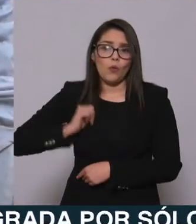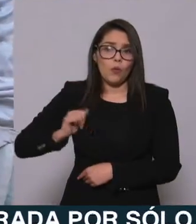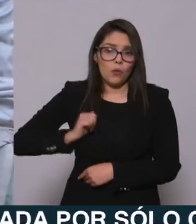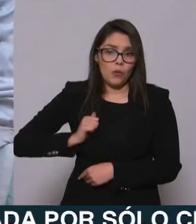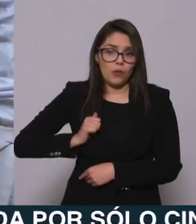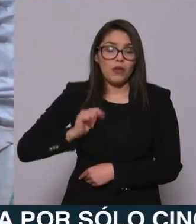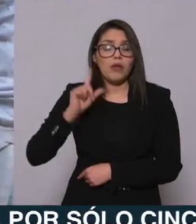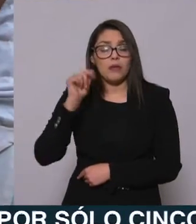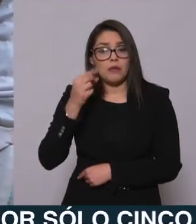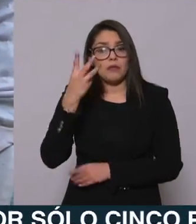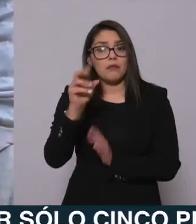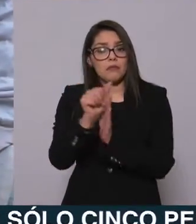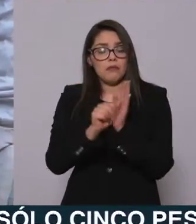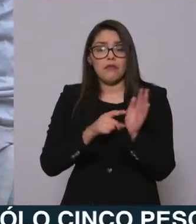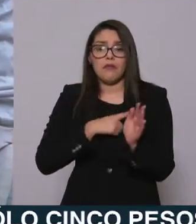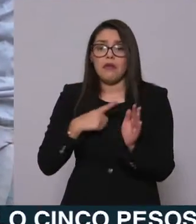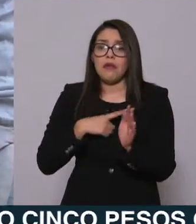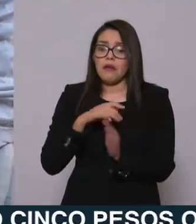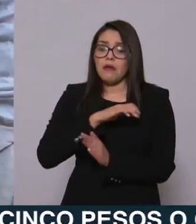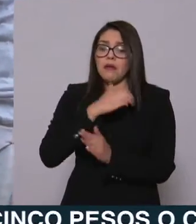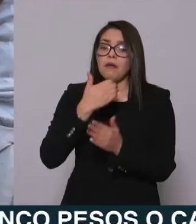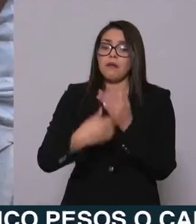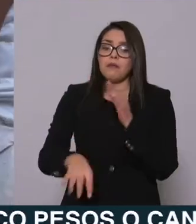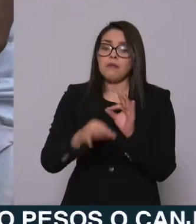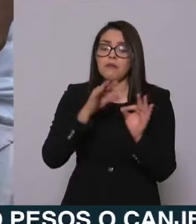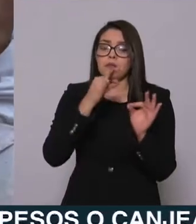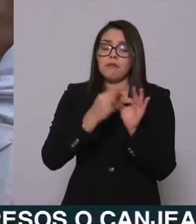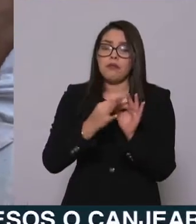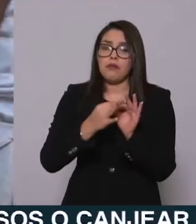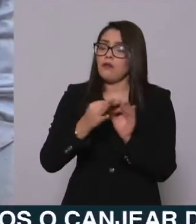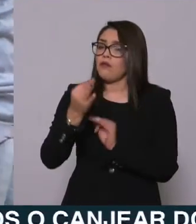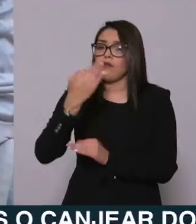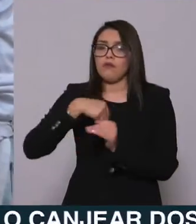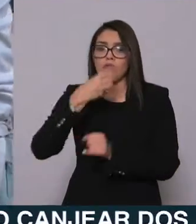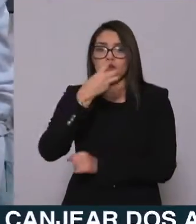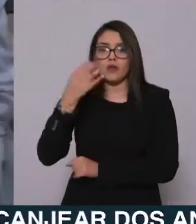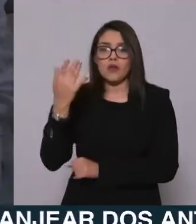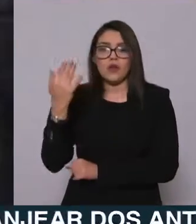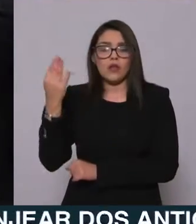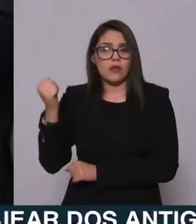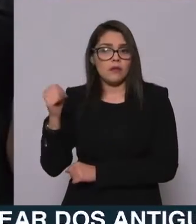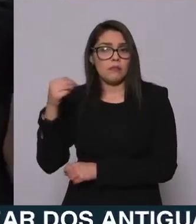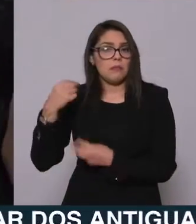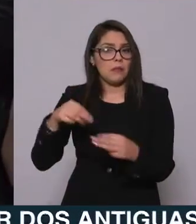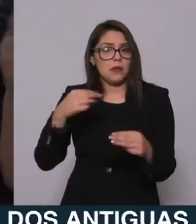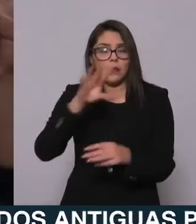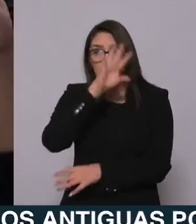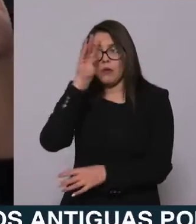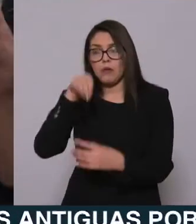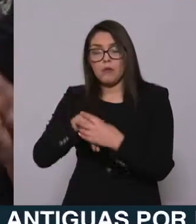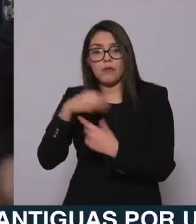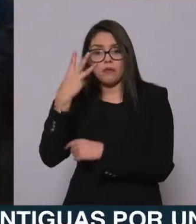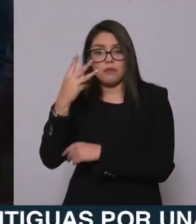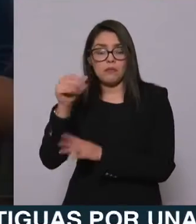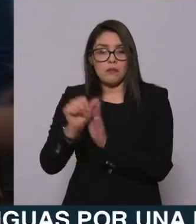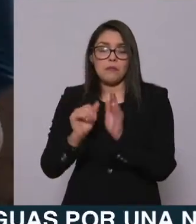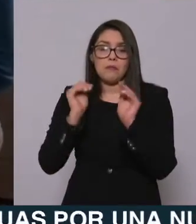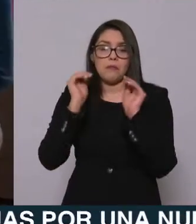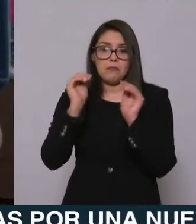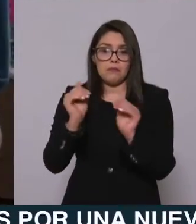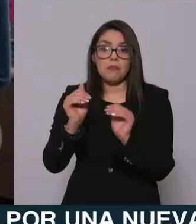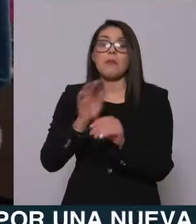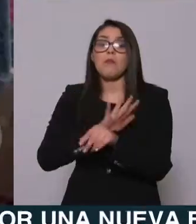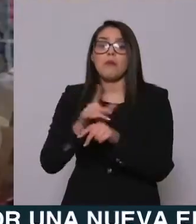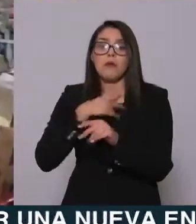3 meses deberá concluir el diagnóstico del total de los 329 mercados públicos. Agregó que habrá un reglamento mediante el cual